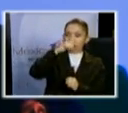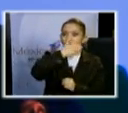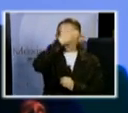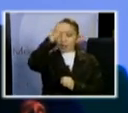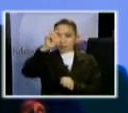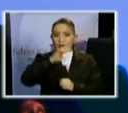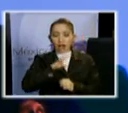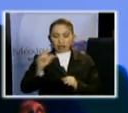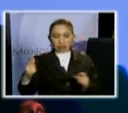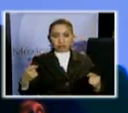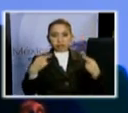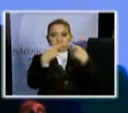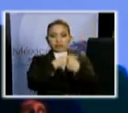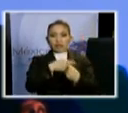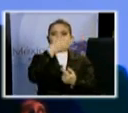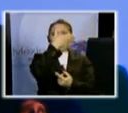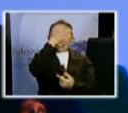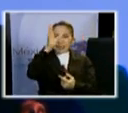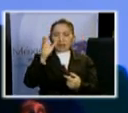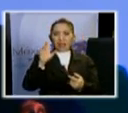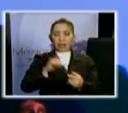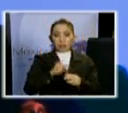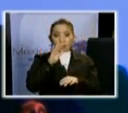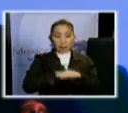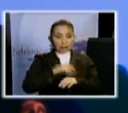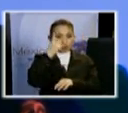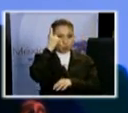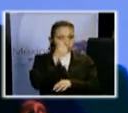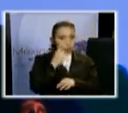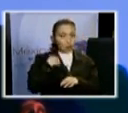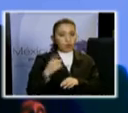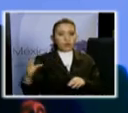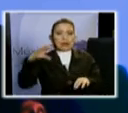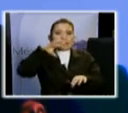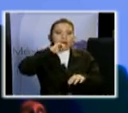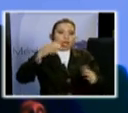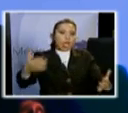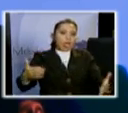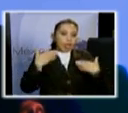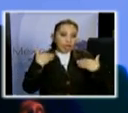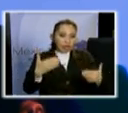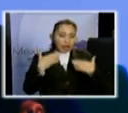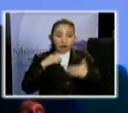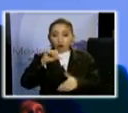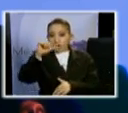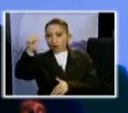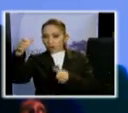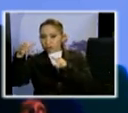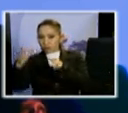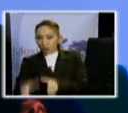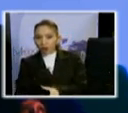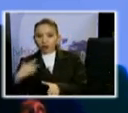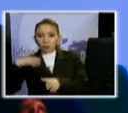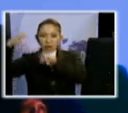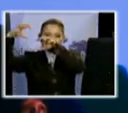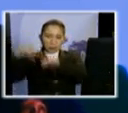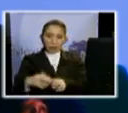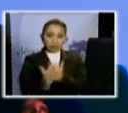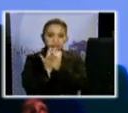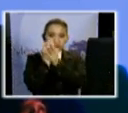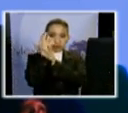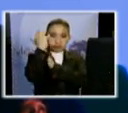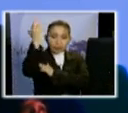tipos de eventos extremos que están a la alza. Uno de ellos son las ondas de calor y el otro es los eventos de precipitación